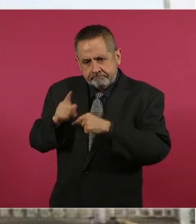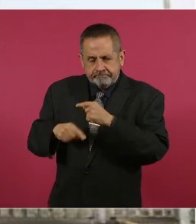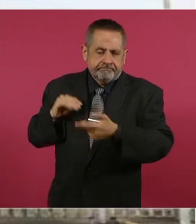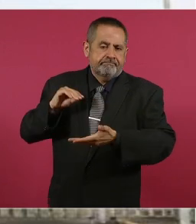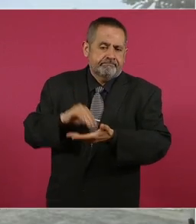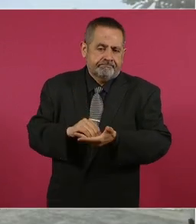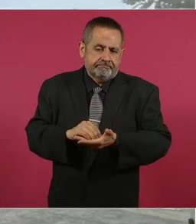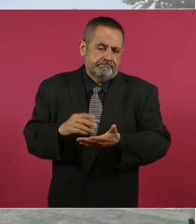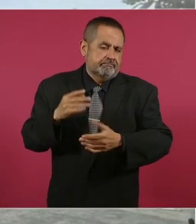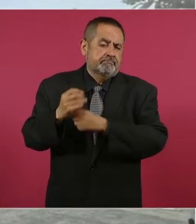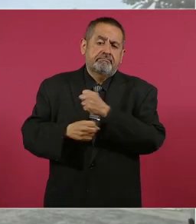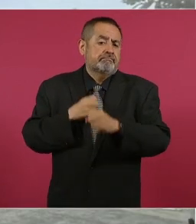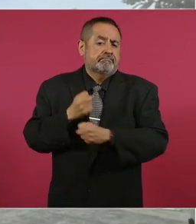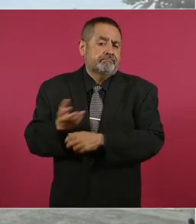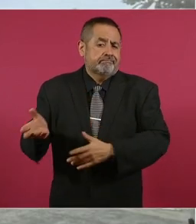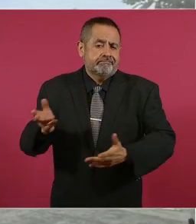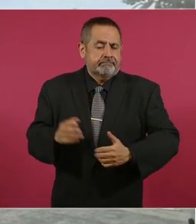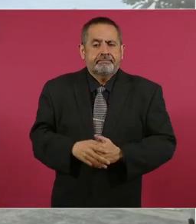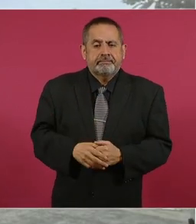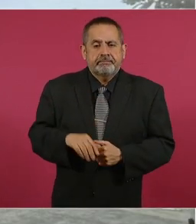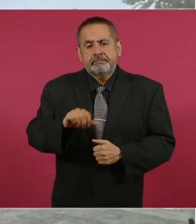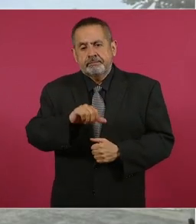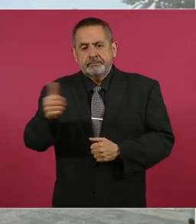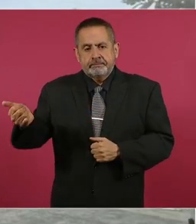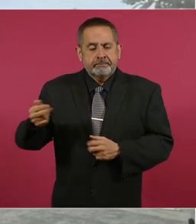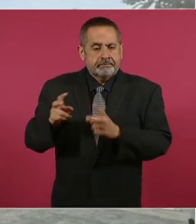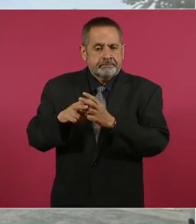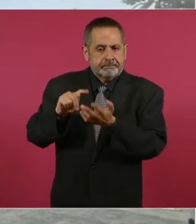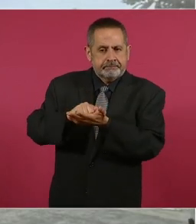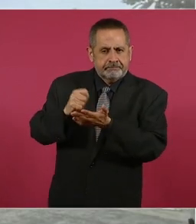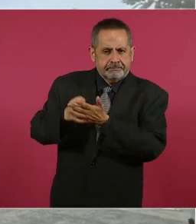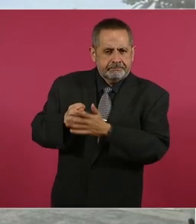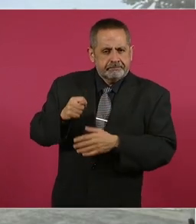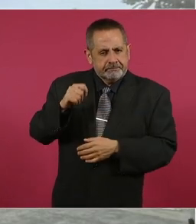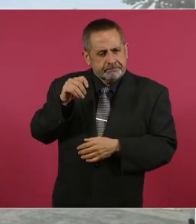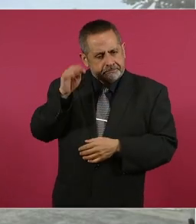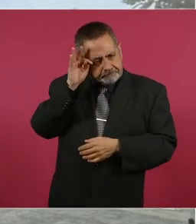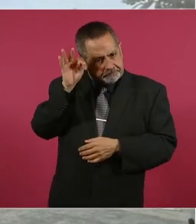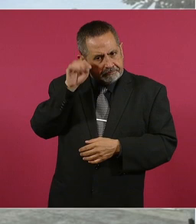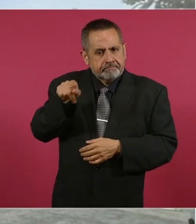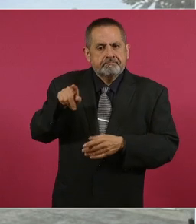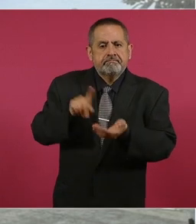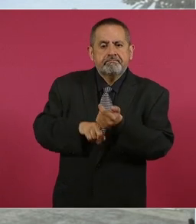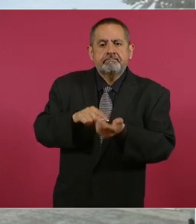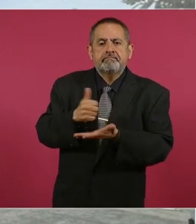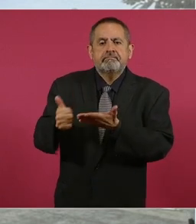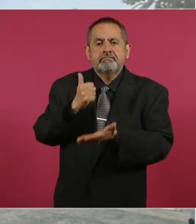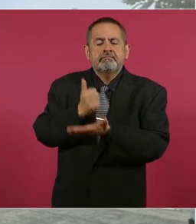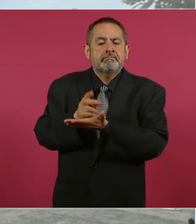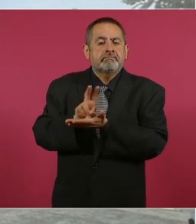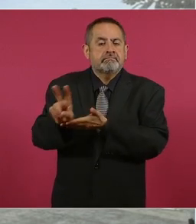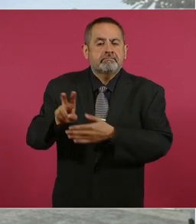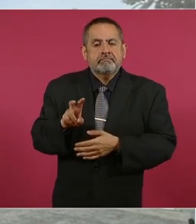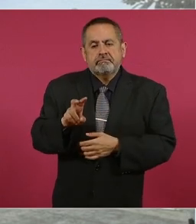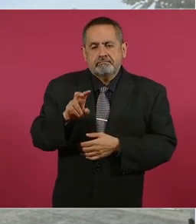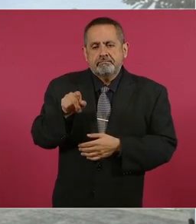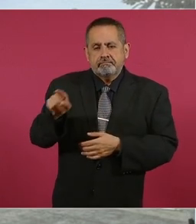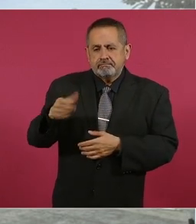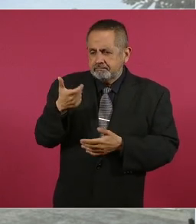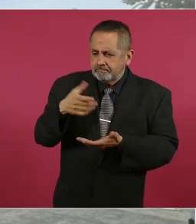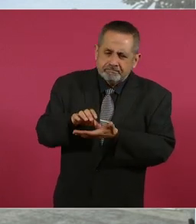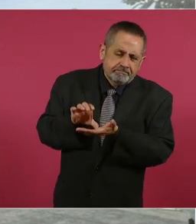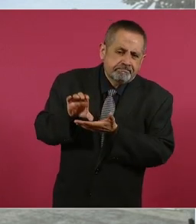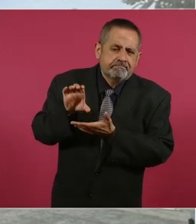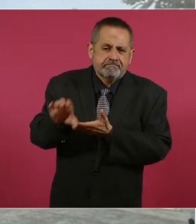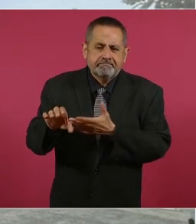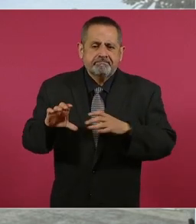siguiente está el Hospital de Tamaulipas, el Centro Oncológico de Ciudad Victoria, que también ha recibido recursos para su